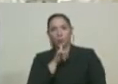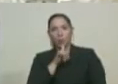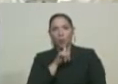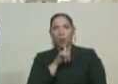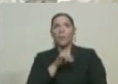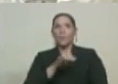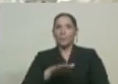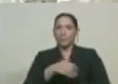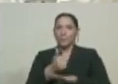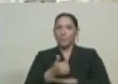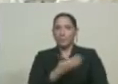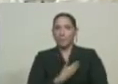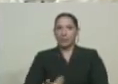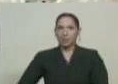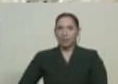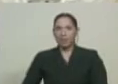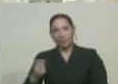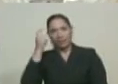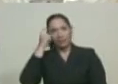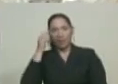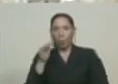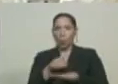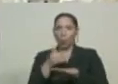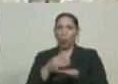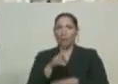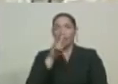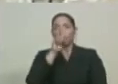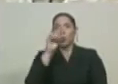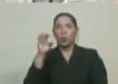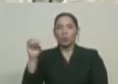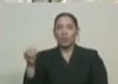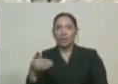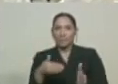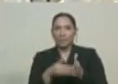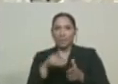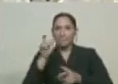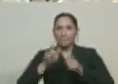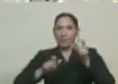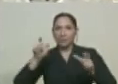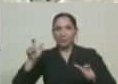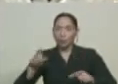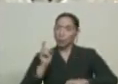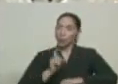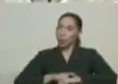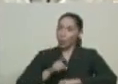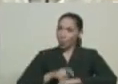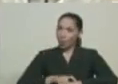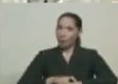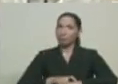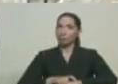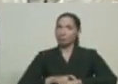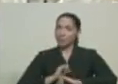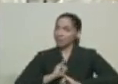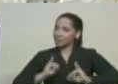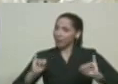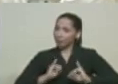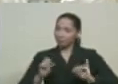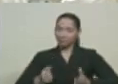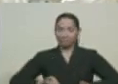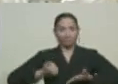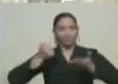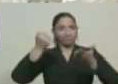el día jueves. 200 mil personas por hora, repito, están recibiendo ya